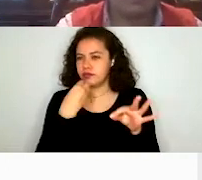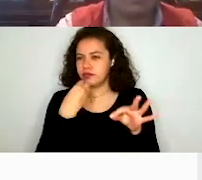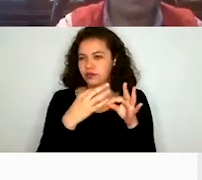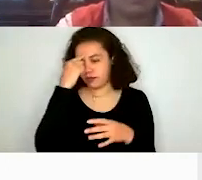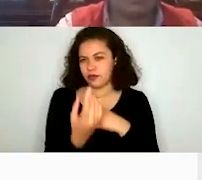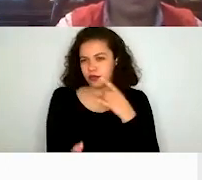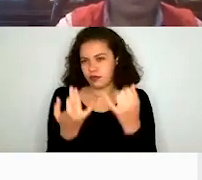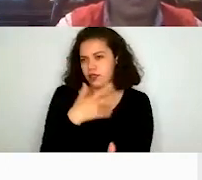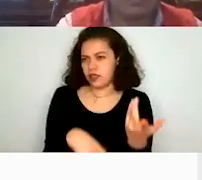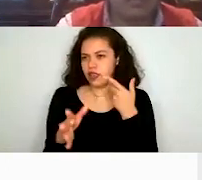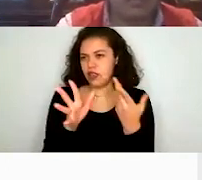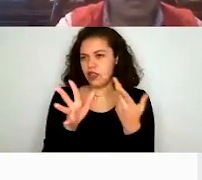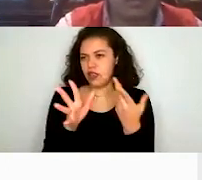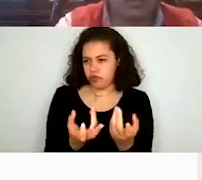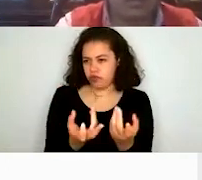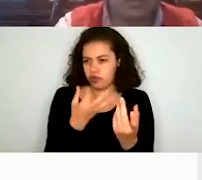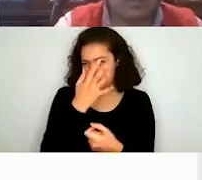incendio.